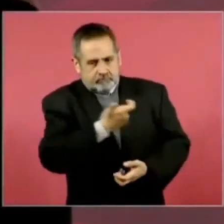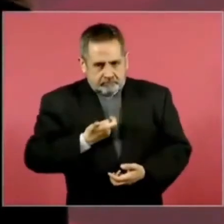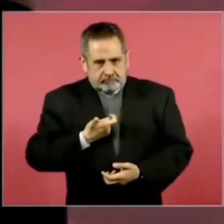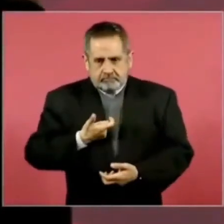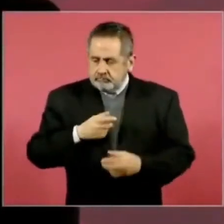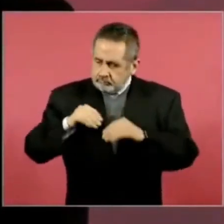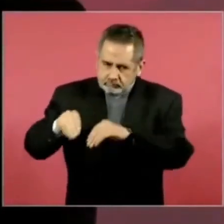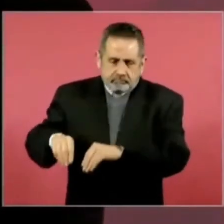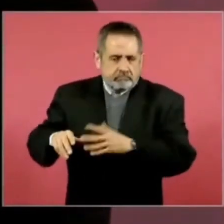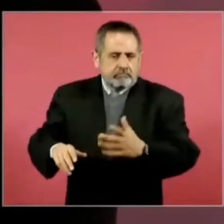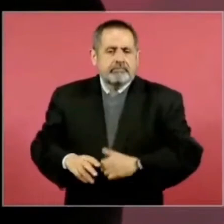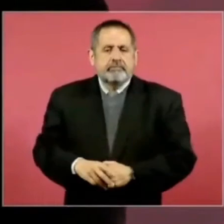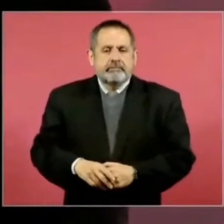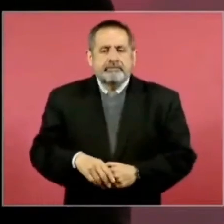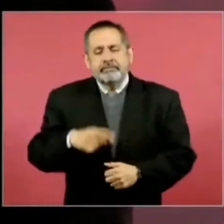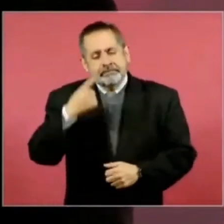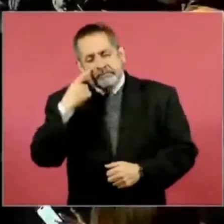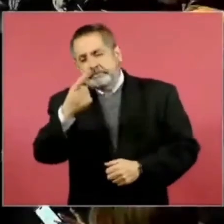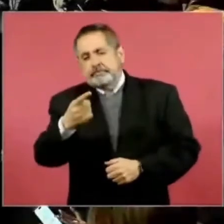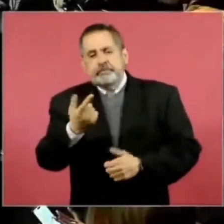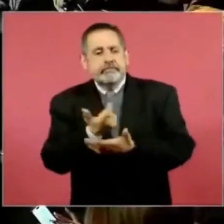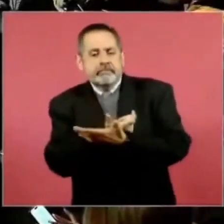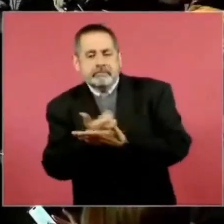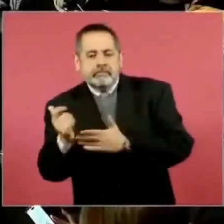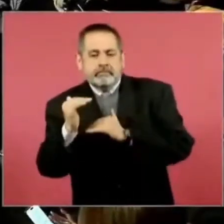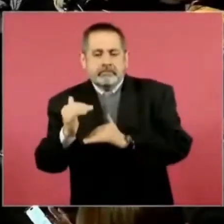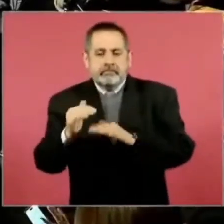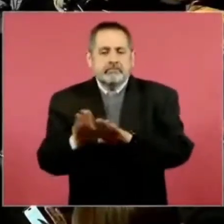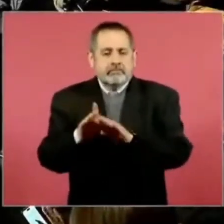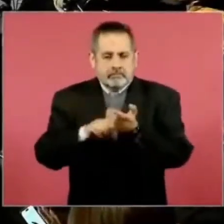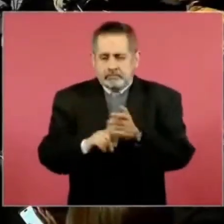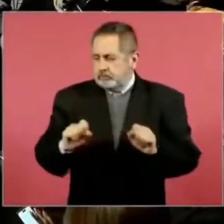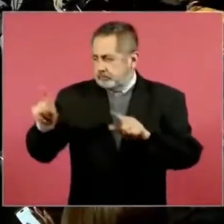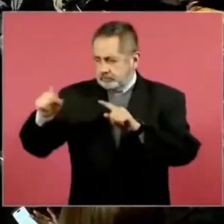Pon lo del salario mínimo, de favor.